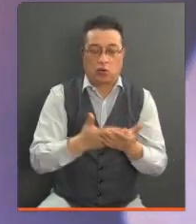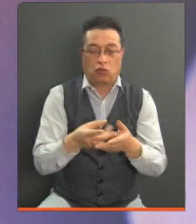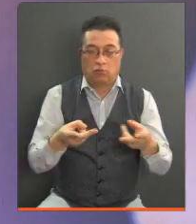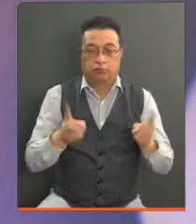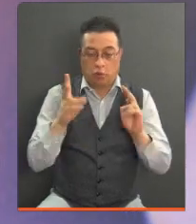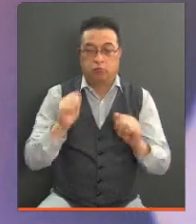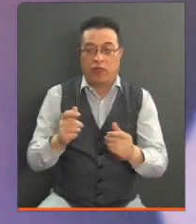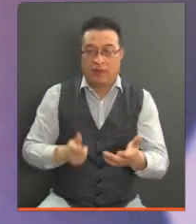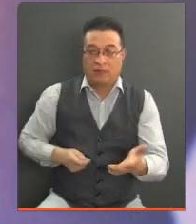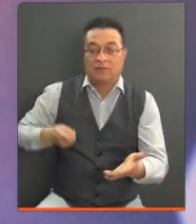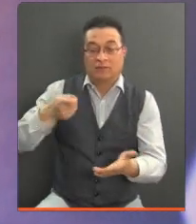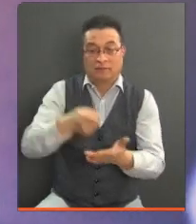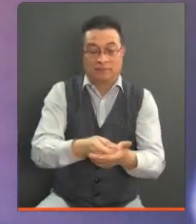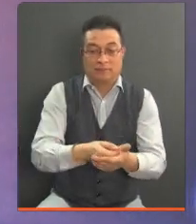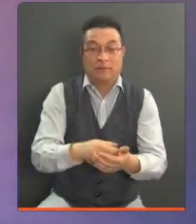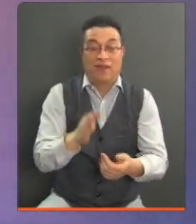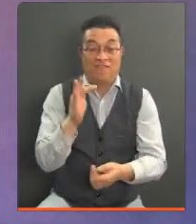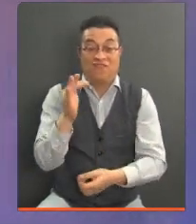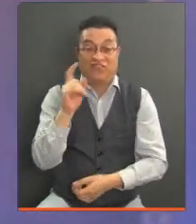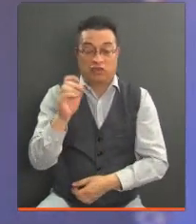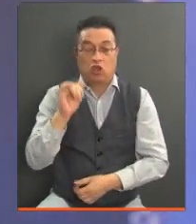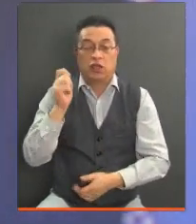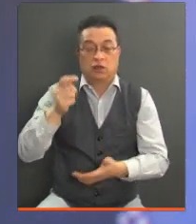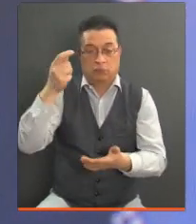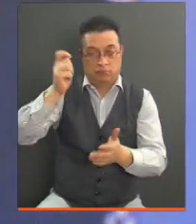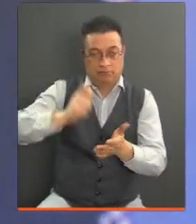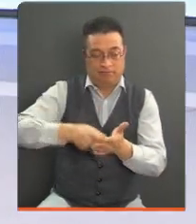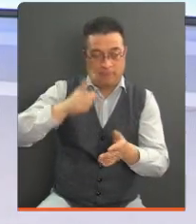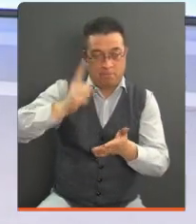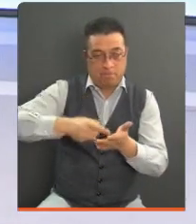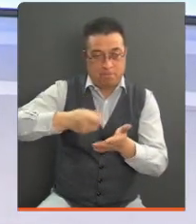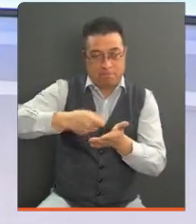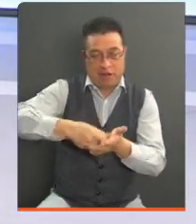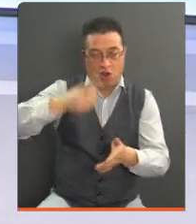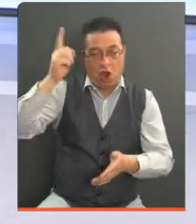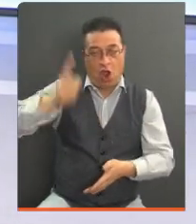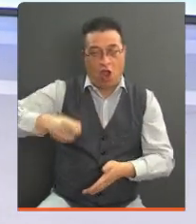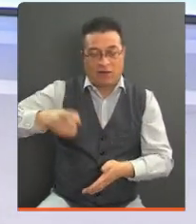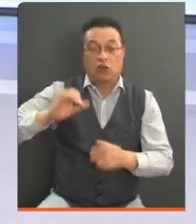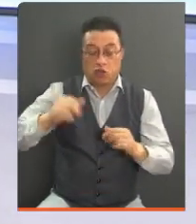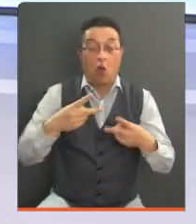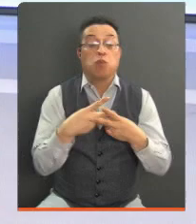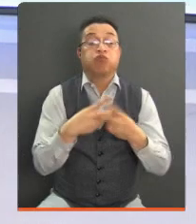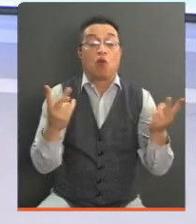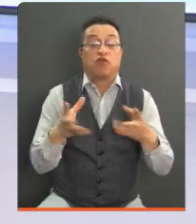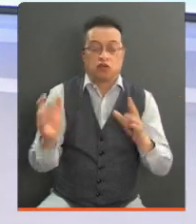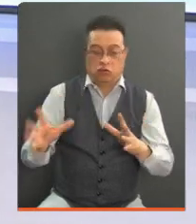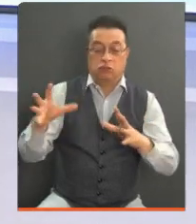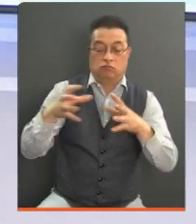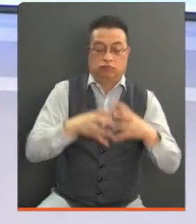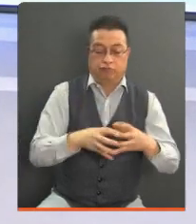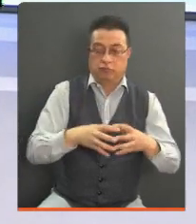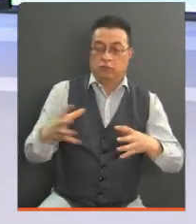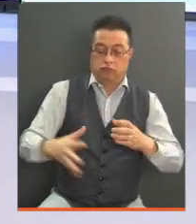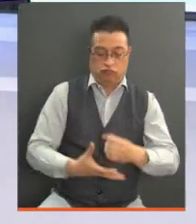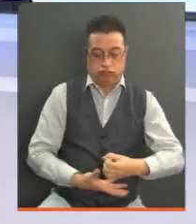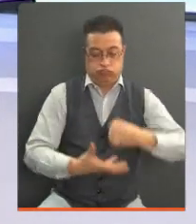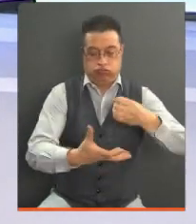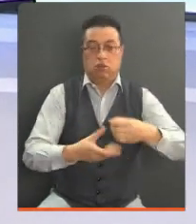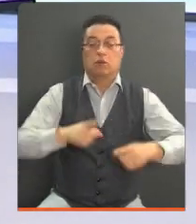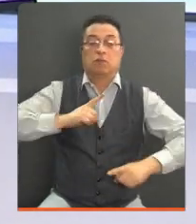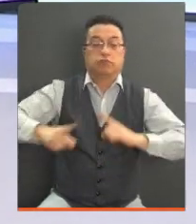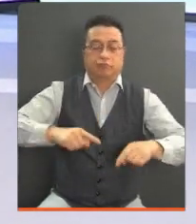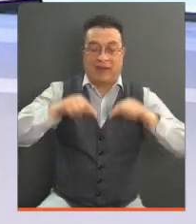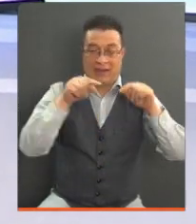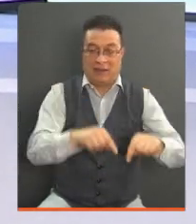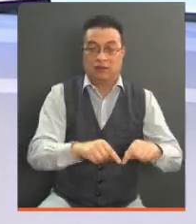financiado además del fisco mediante cotización de obligatoria y que será entonces ahora un ente público quien administre los fondos a